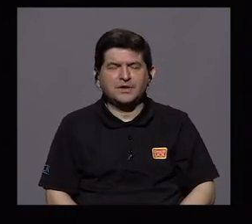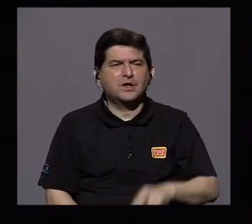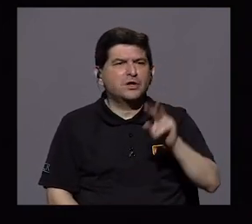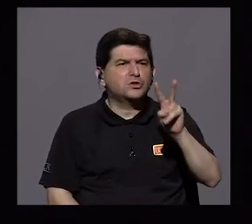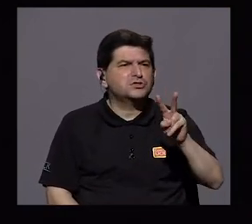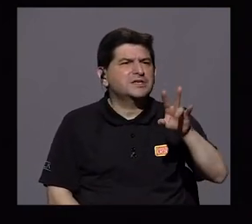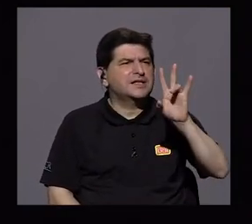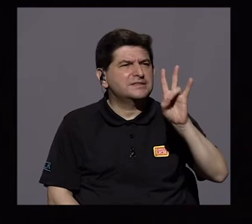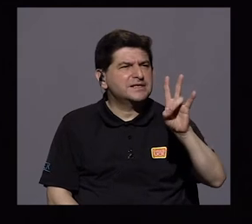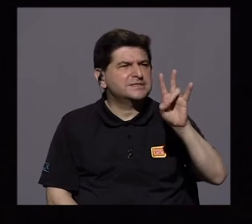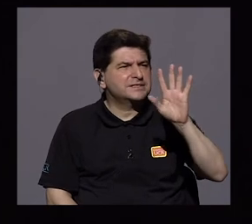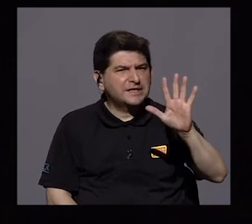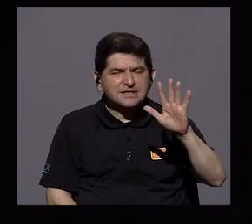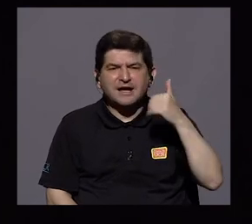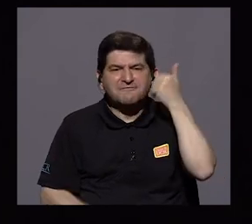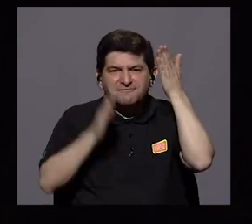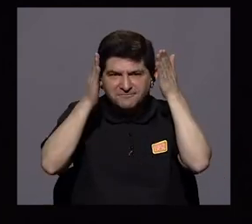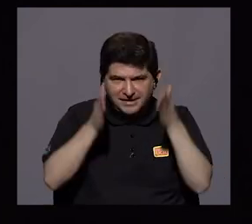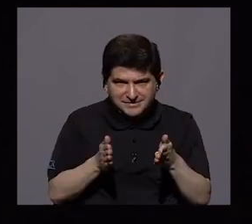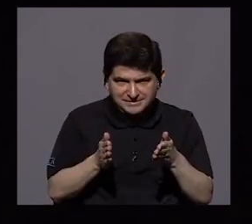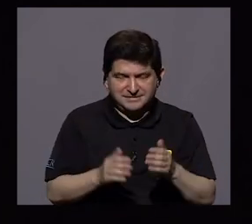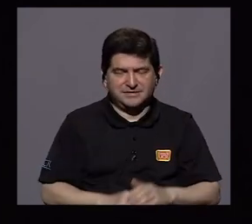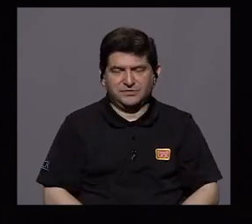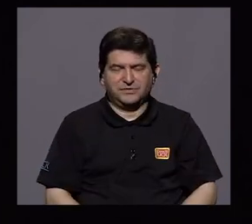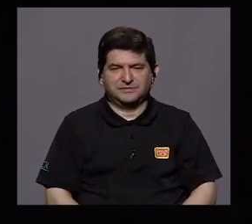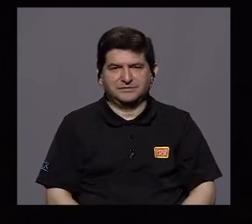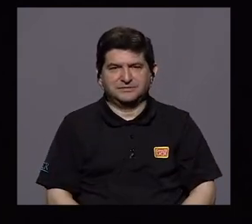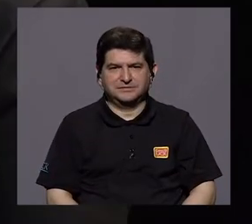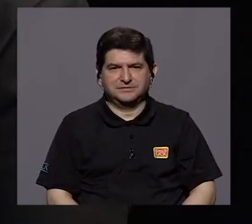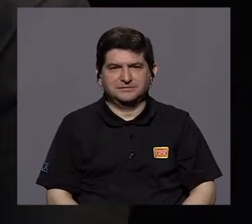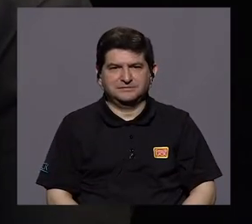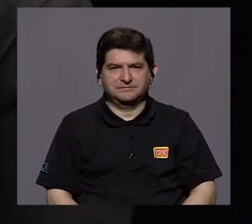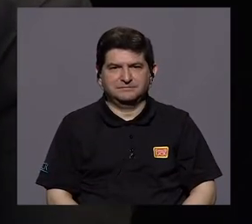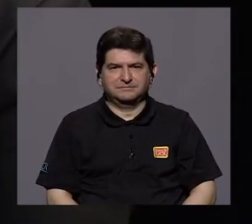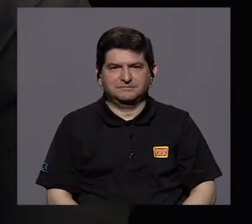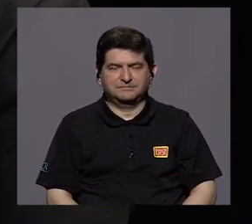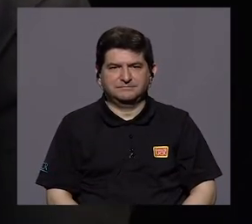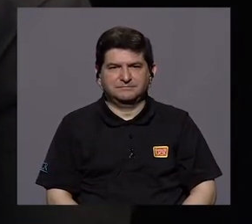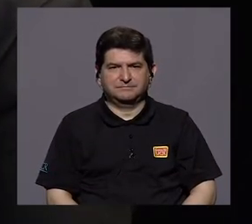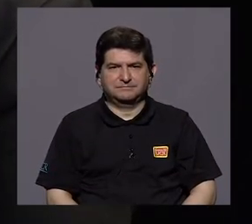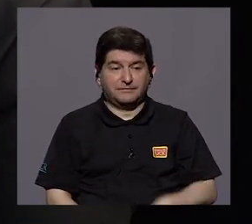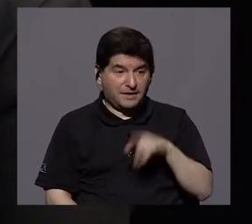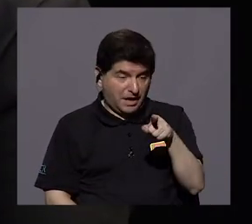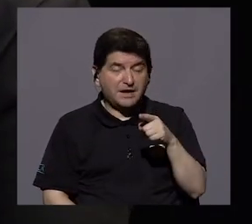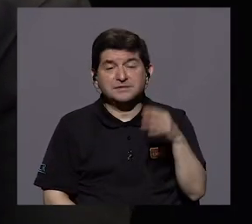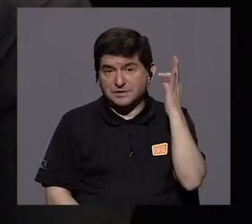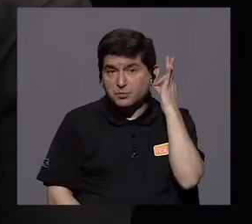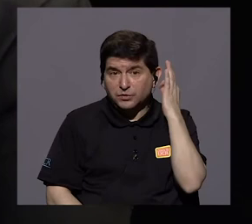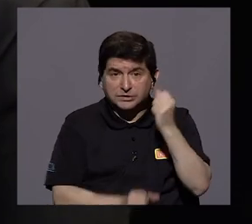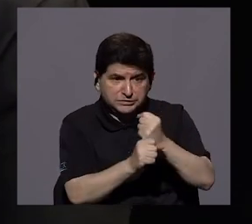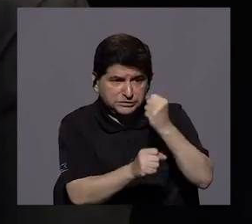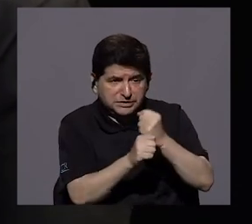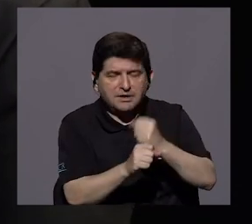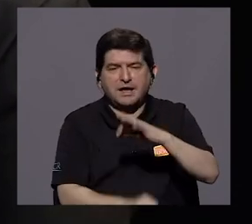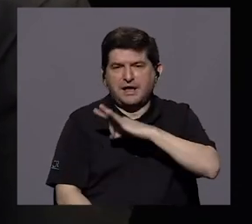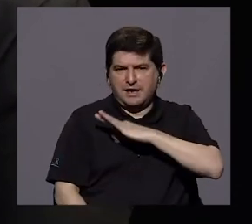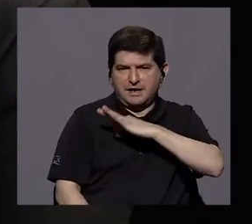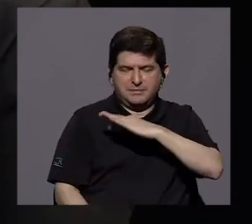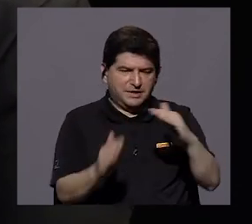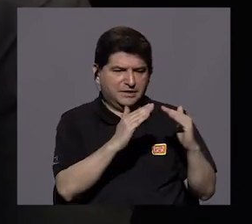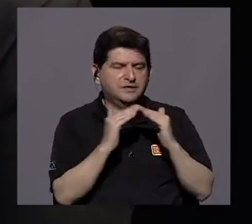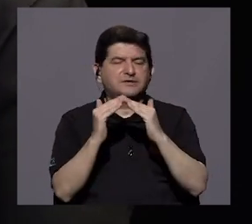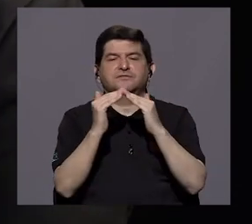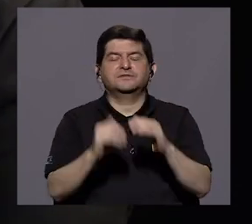equivalente a 275 facilitadoras judiciales. ¡Qué maravilla! Que están trabajando por el bienestar